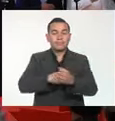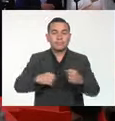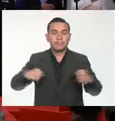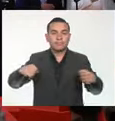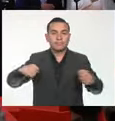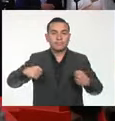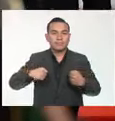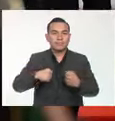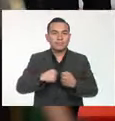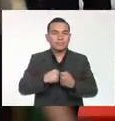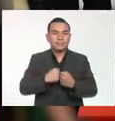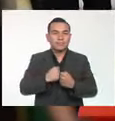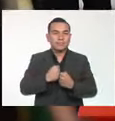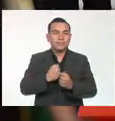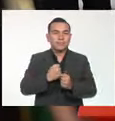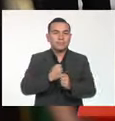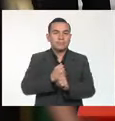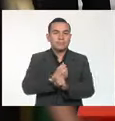barrera contra el